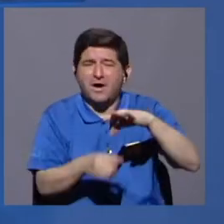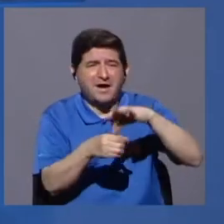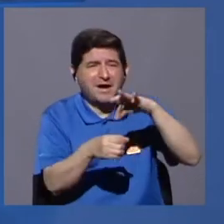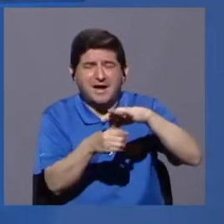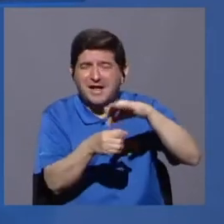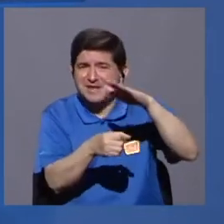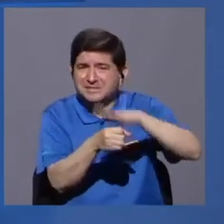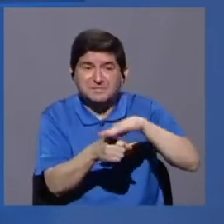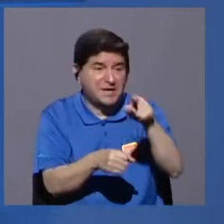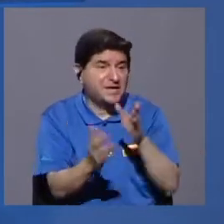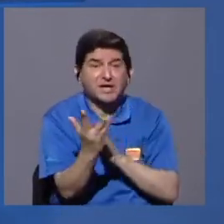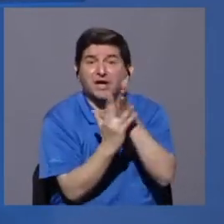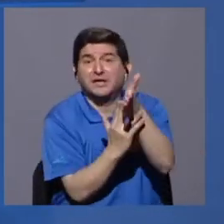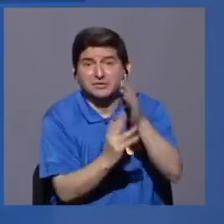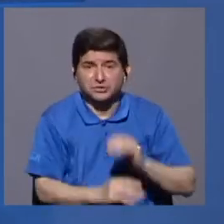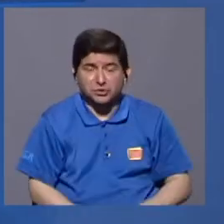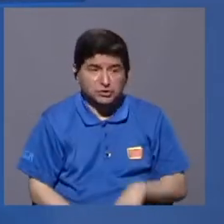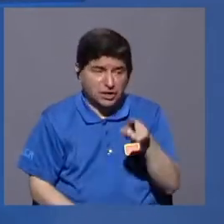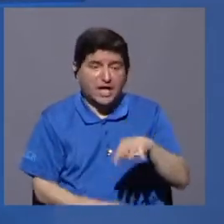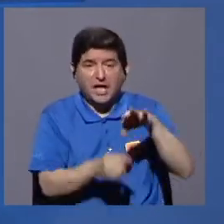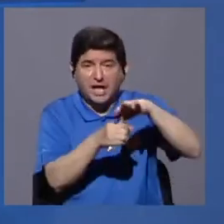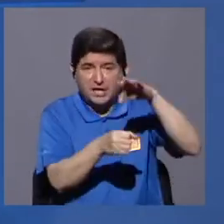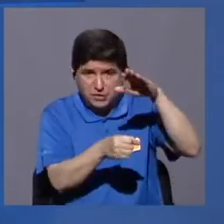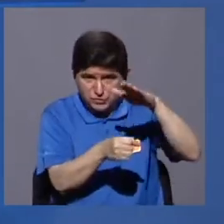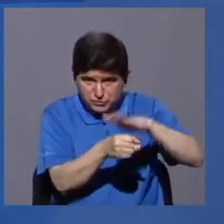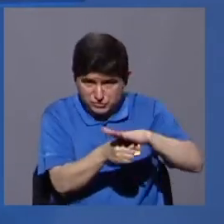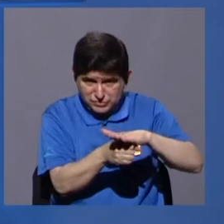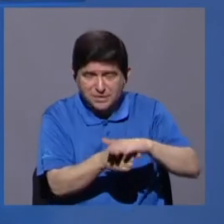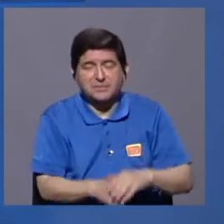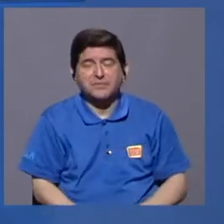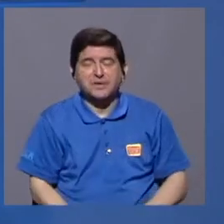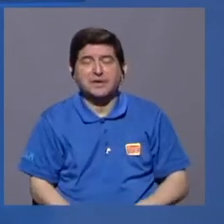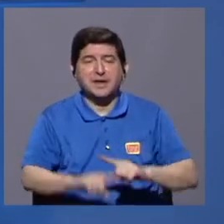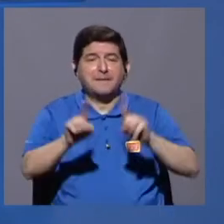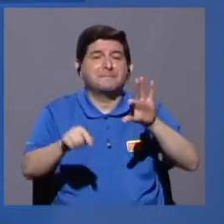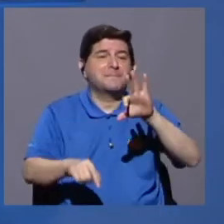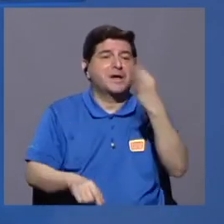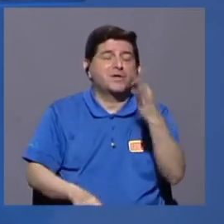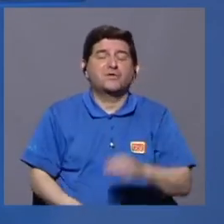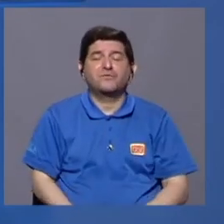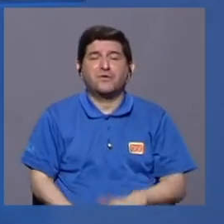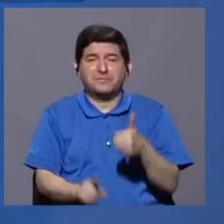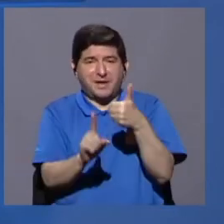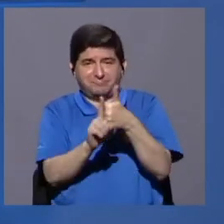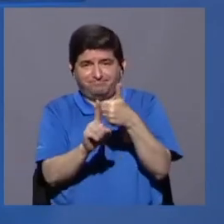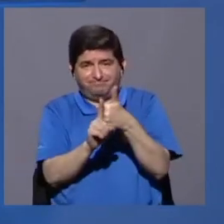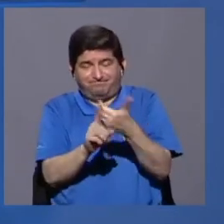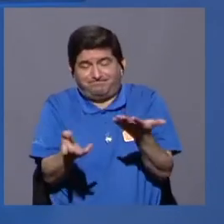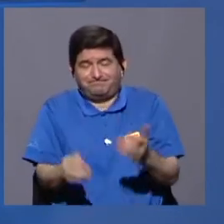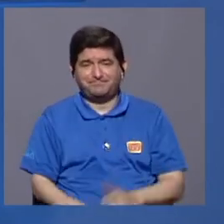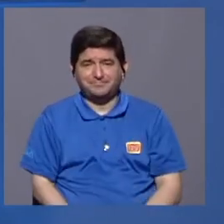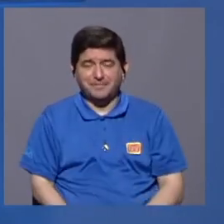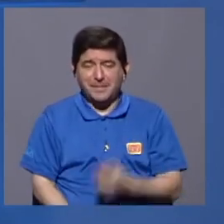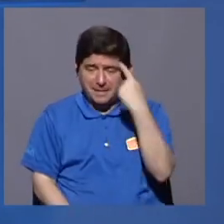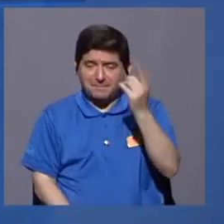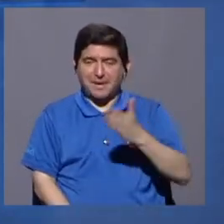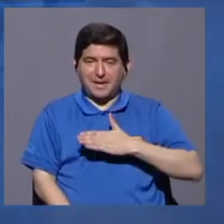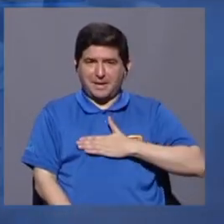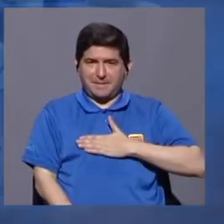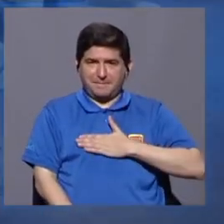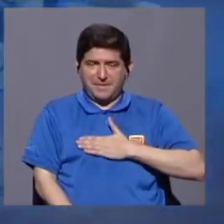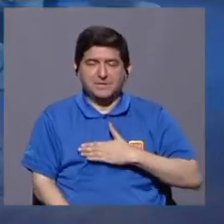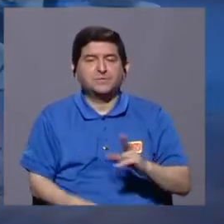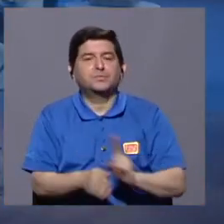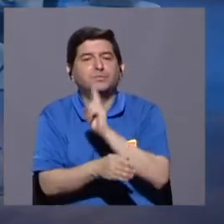tienen acceso, porque ellos cultivan esos granos, pero de forma de autocultivo, entonces para autoconsumo.